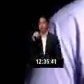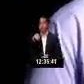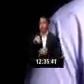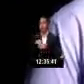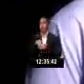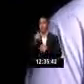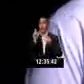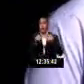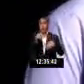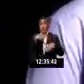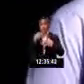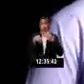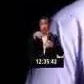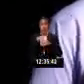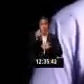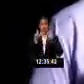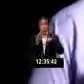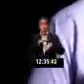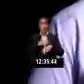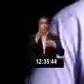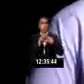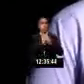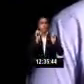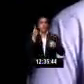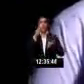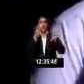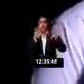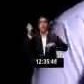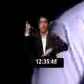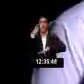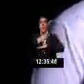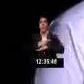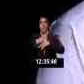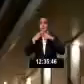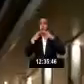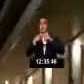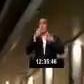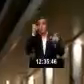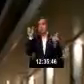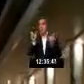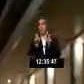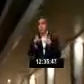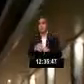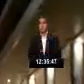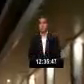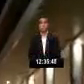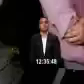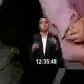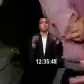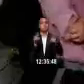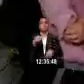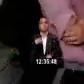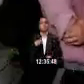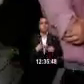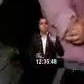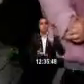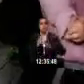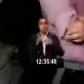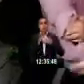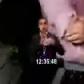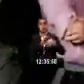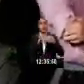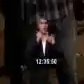todos los procesados. Así que, bueno, el proceso va a continuar por 90 días en fase de instrucción fiscal. Además, sostuvo que van a colaborar